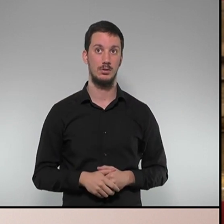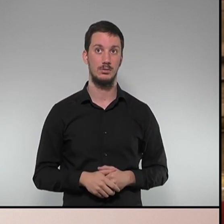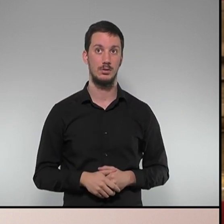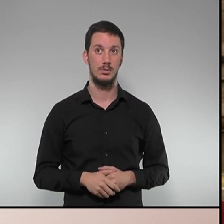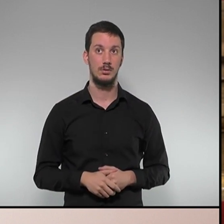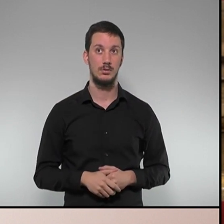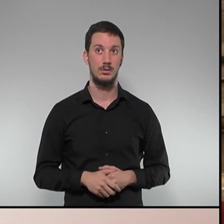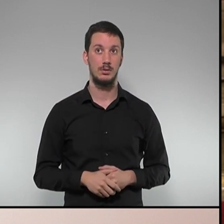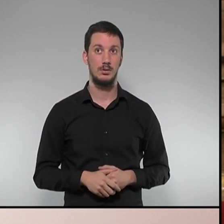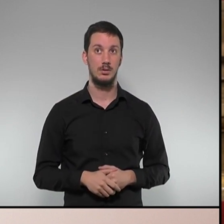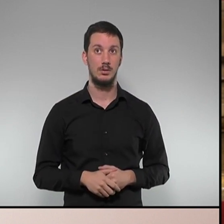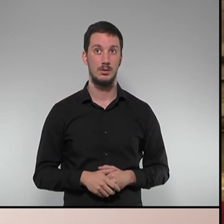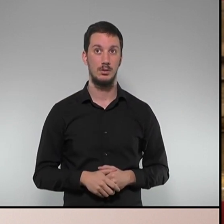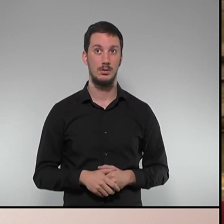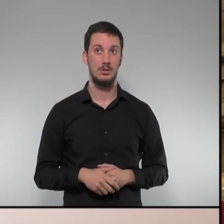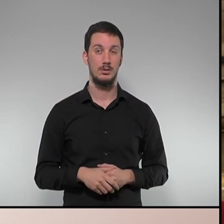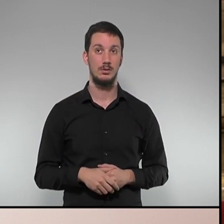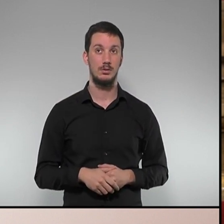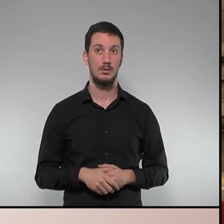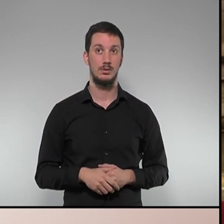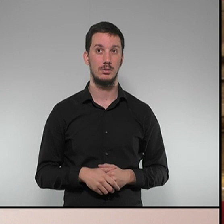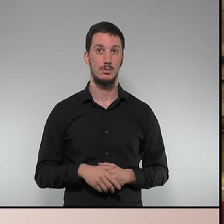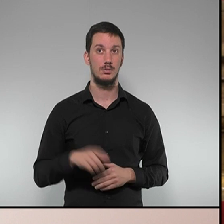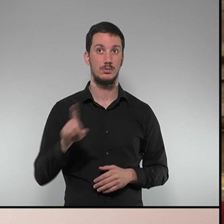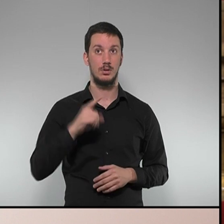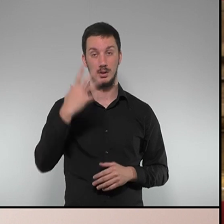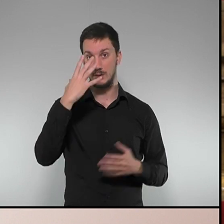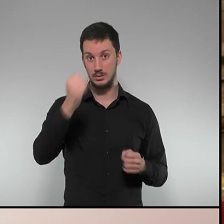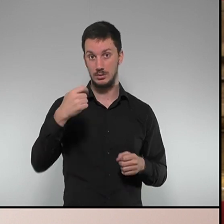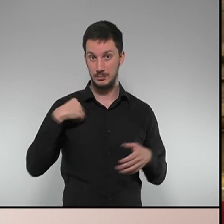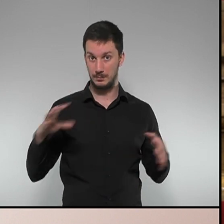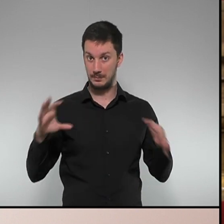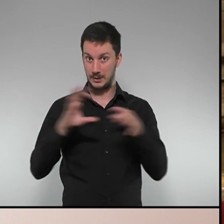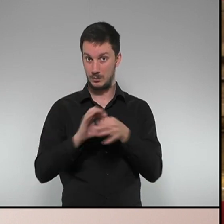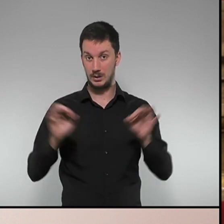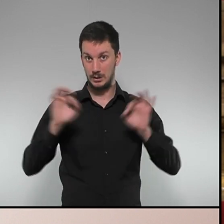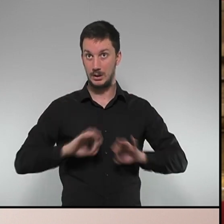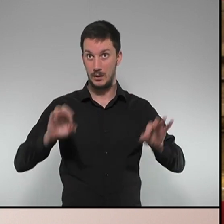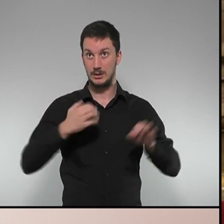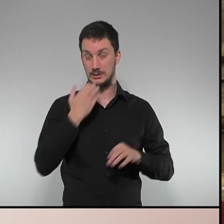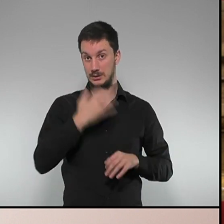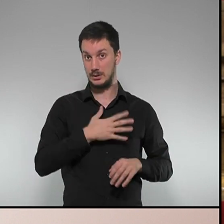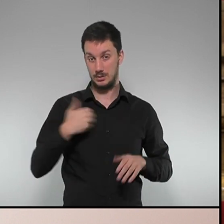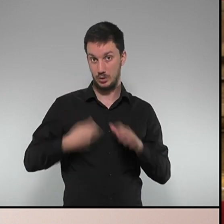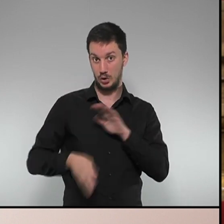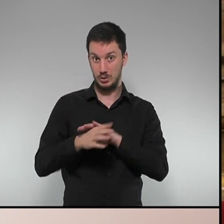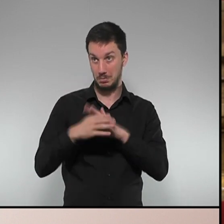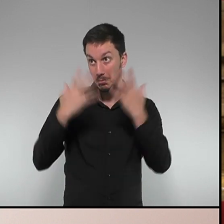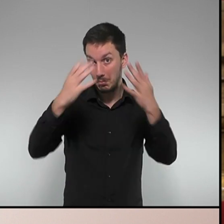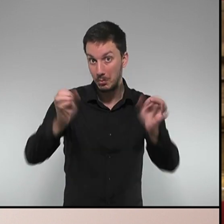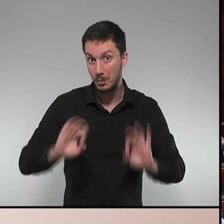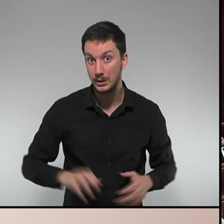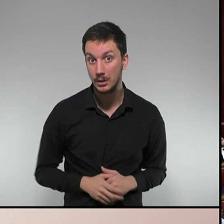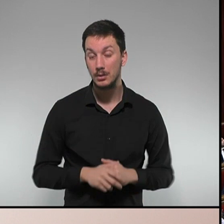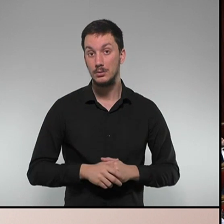¿Me oye? Es que no se ha enterado de lo que he dicho porque no he vinculado absolutamente nada. Si me deja, continúo. Si me deja,